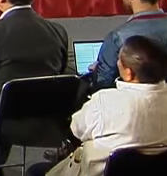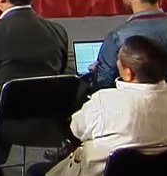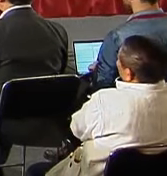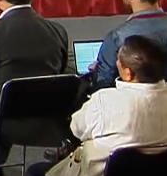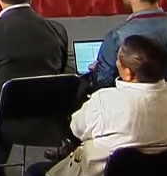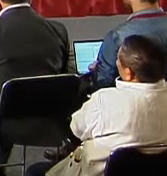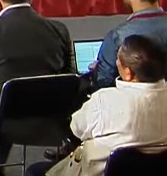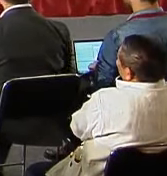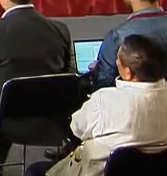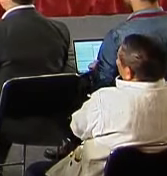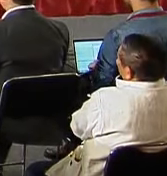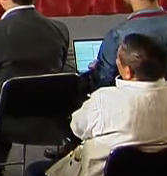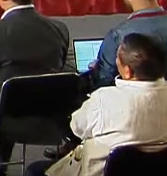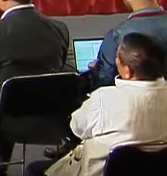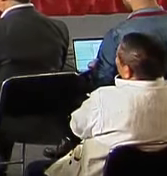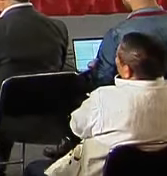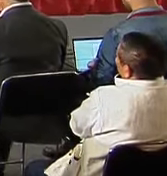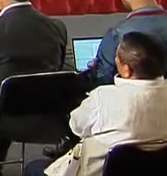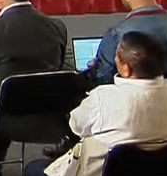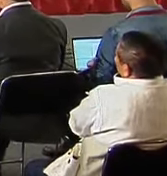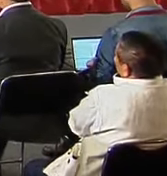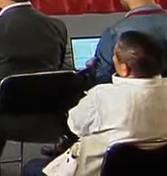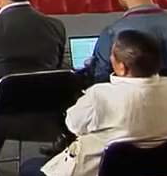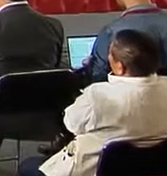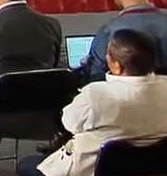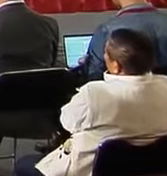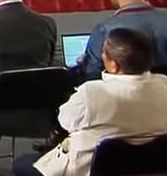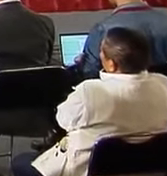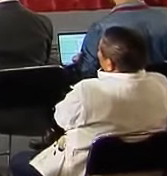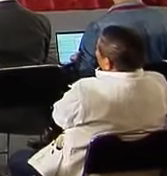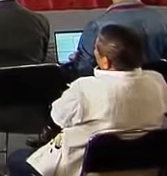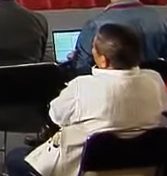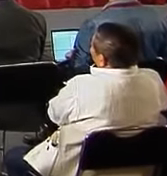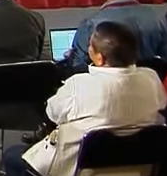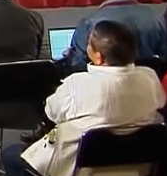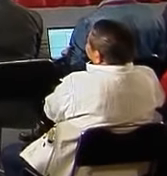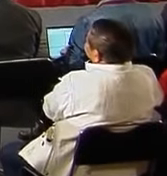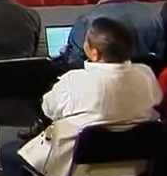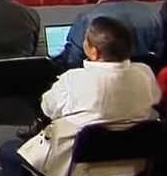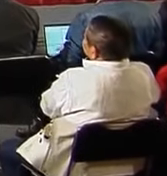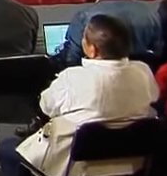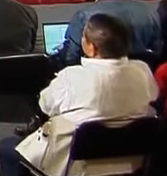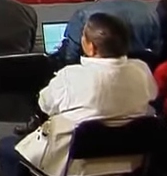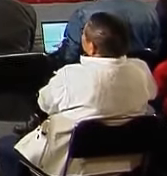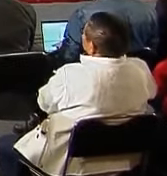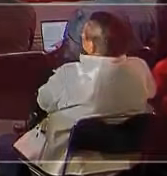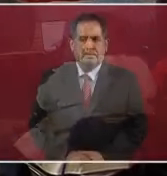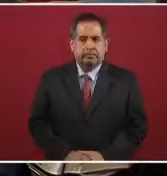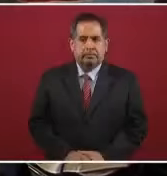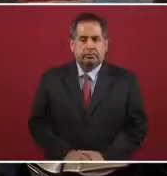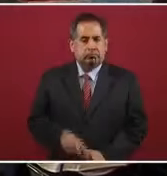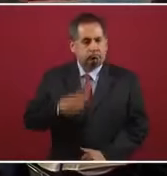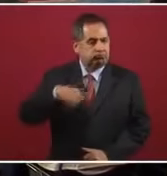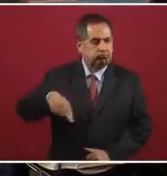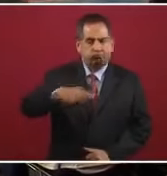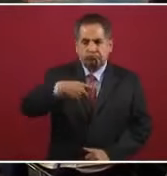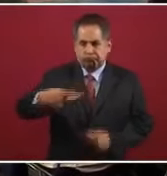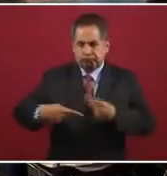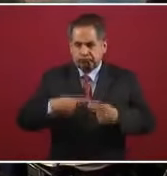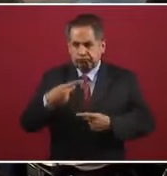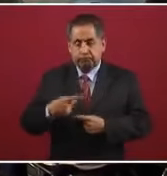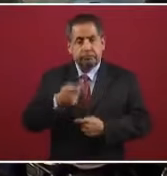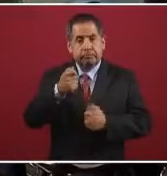de proceder a las preguntas, agradecer a los integrantes de esta comisión intersecretarial, en donde mi única